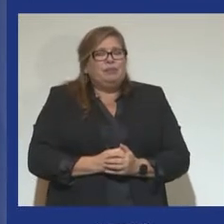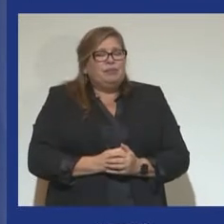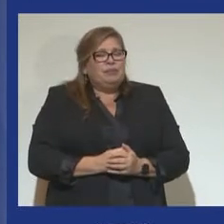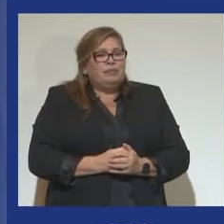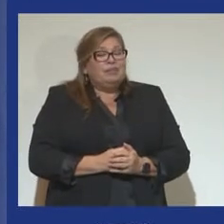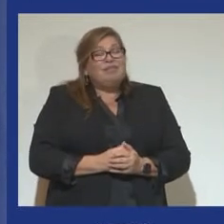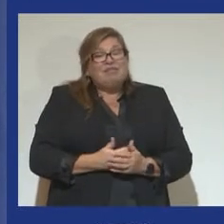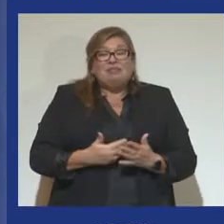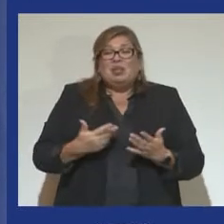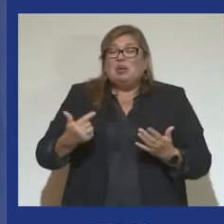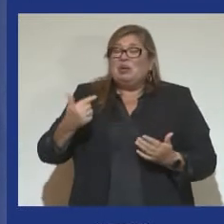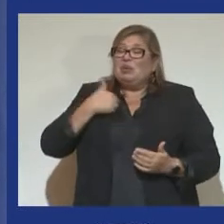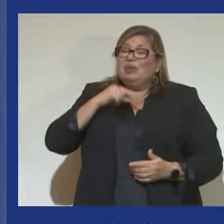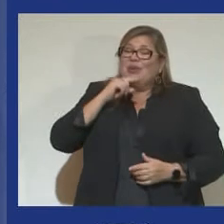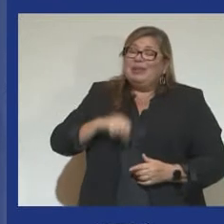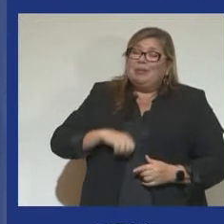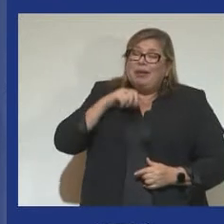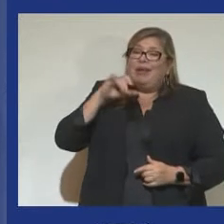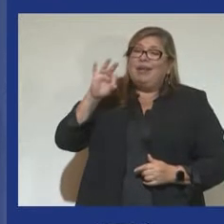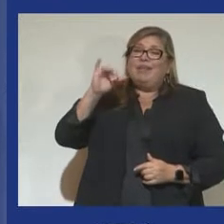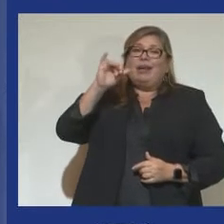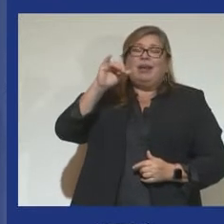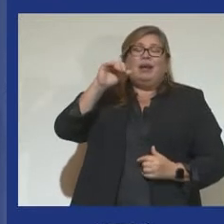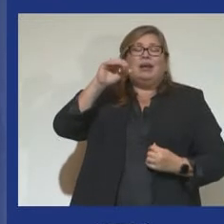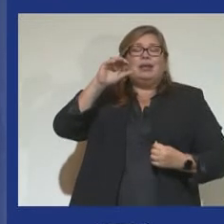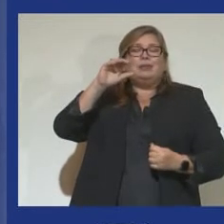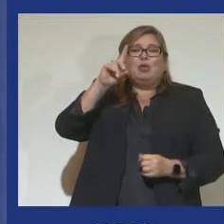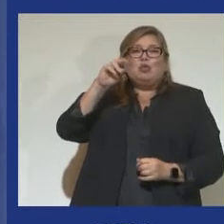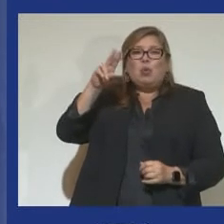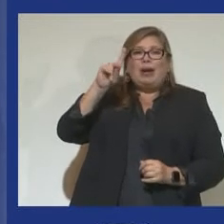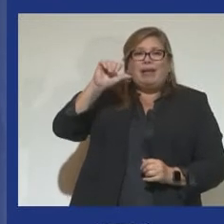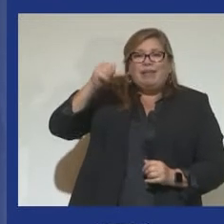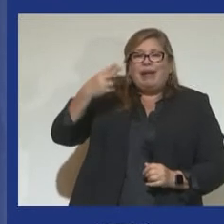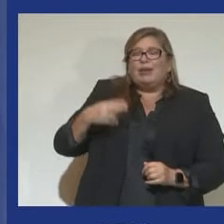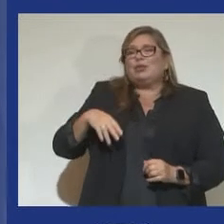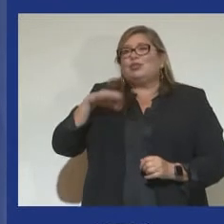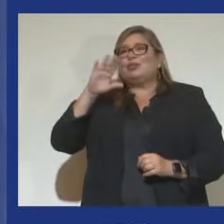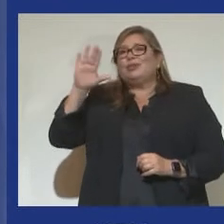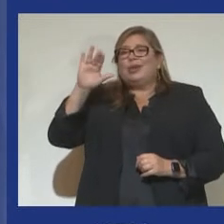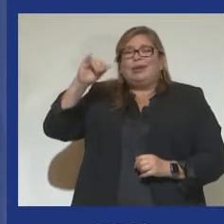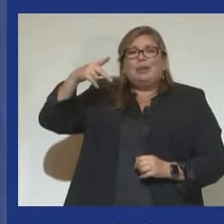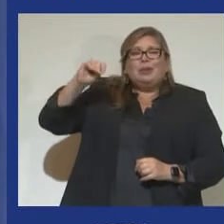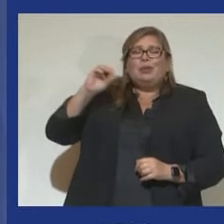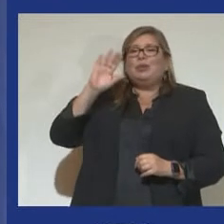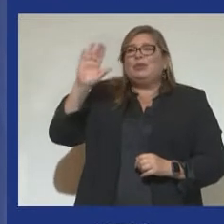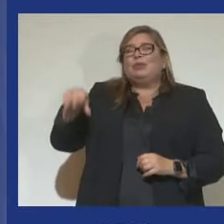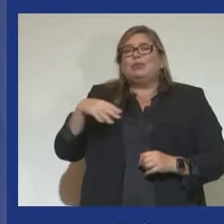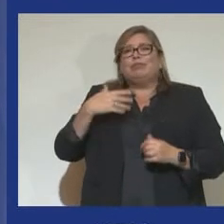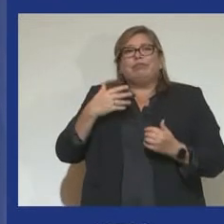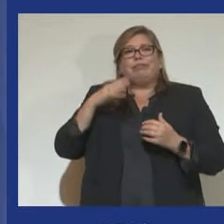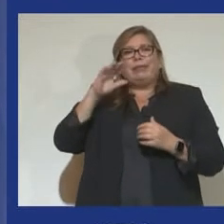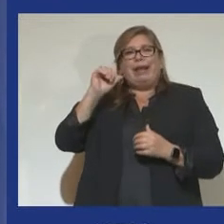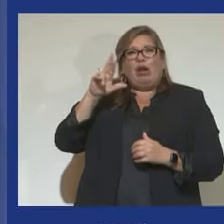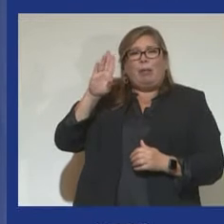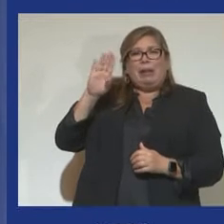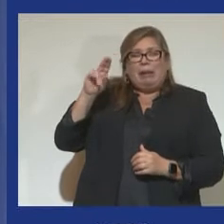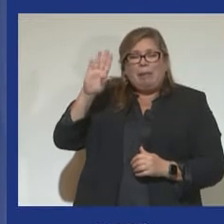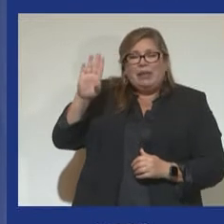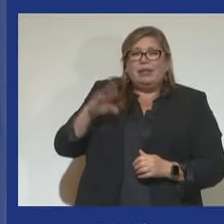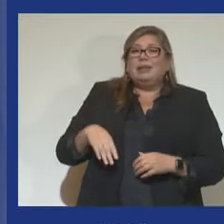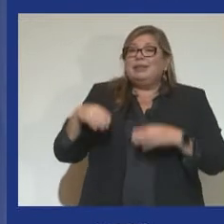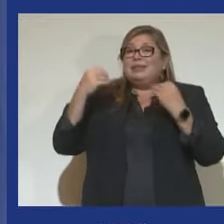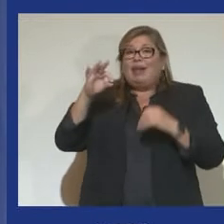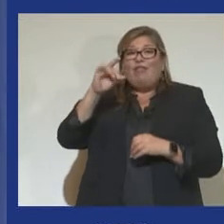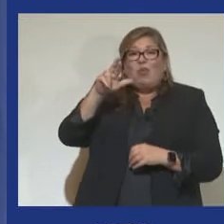bueno todavía estamos muy orgullosos de vitoria y su oferta inicial de d